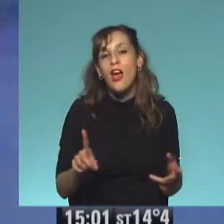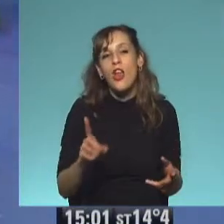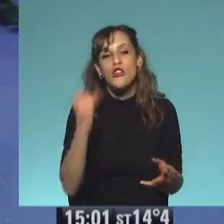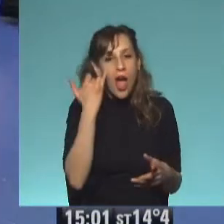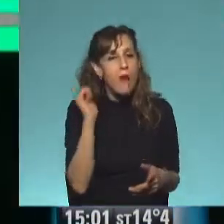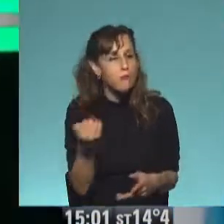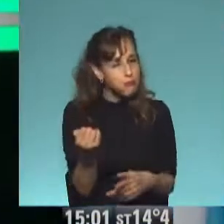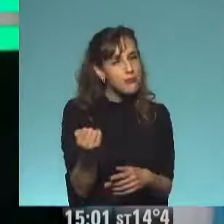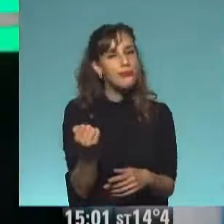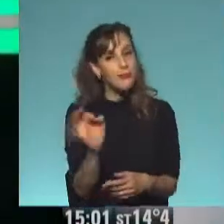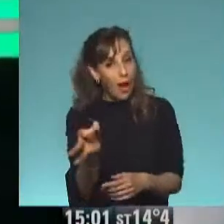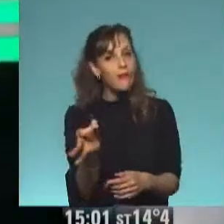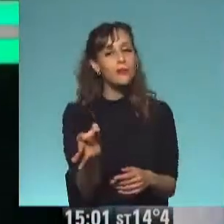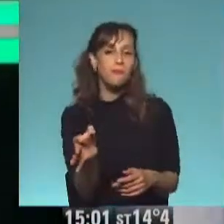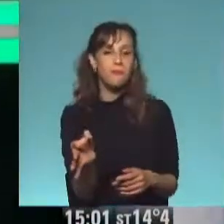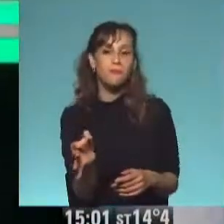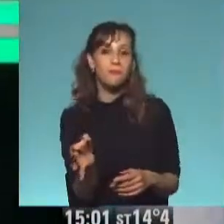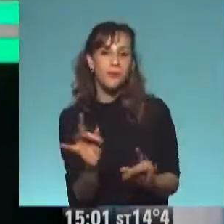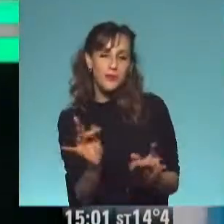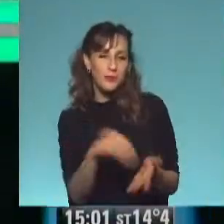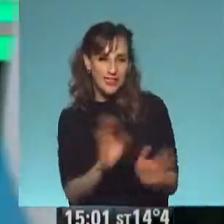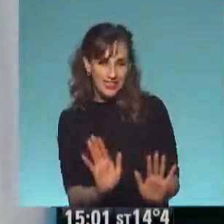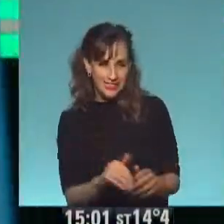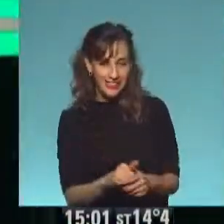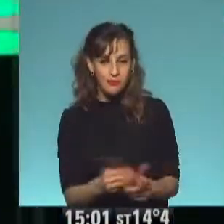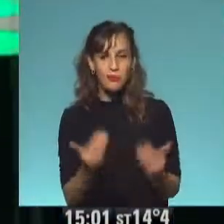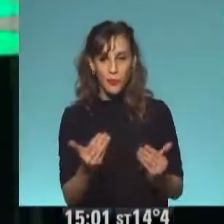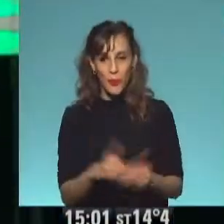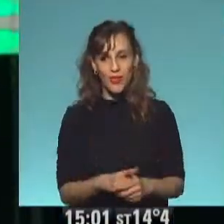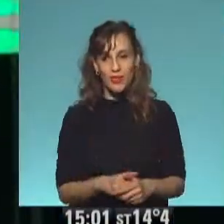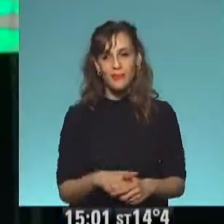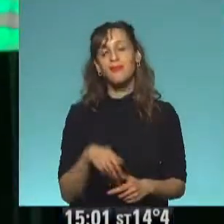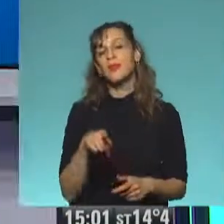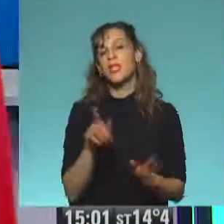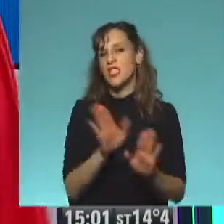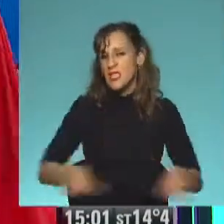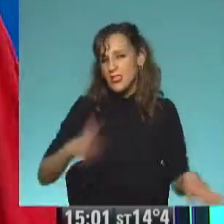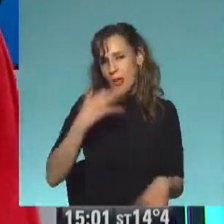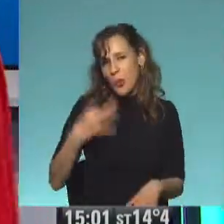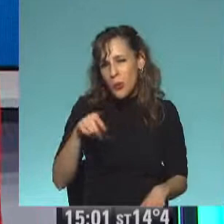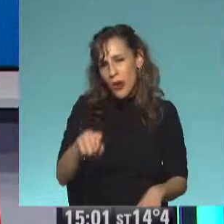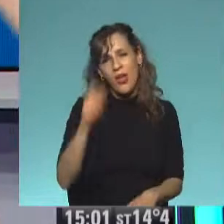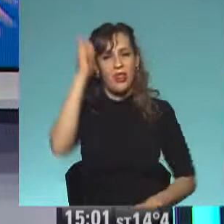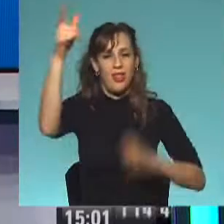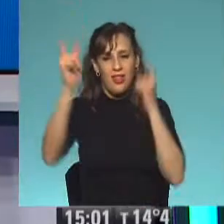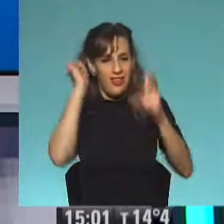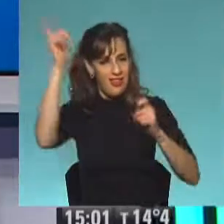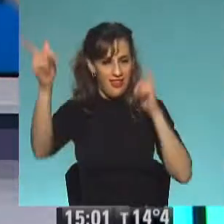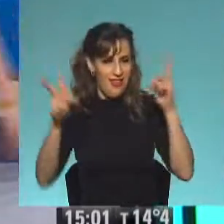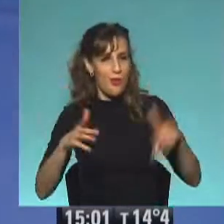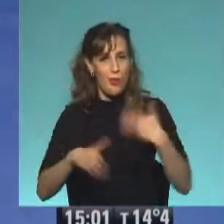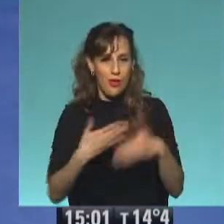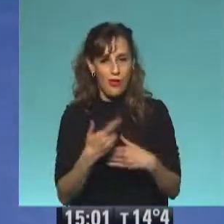que esto lo vamos logrando podemos ir incrementando un montón de forma